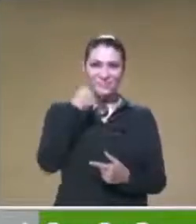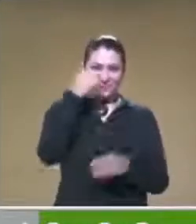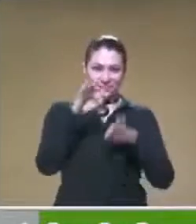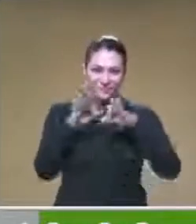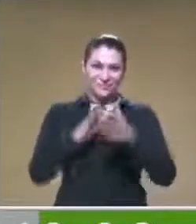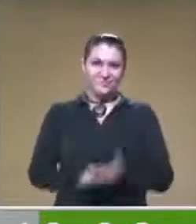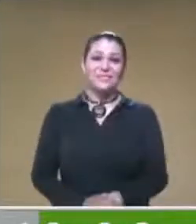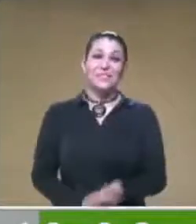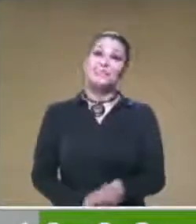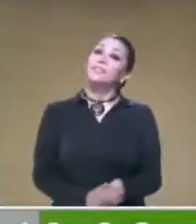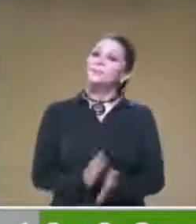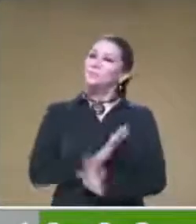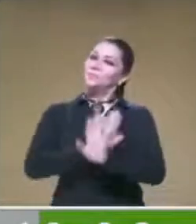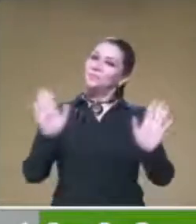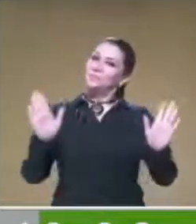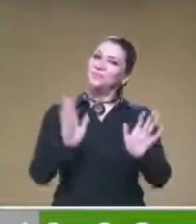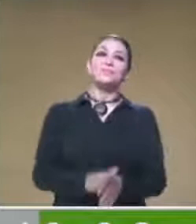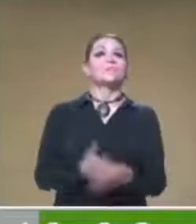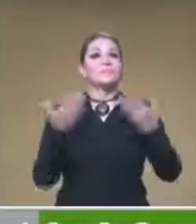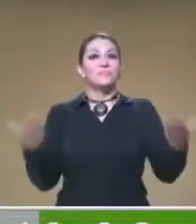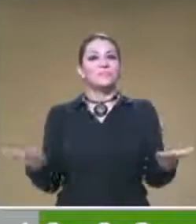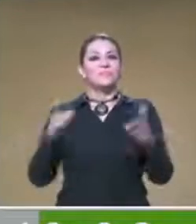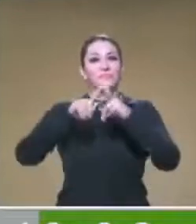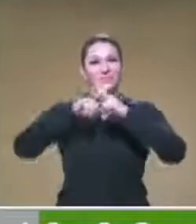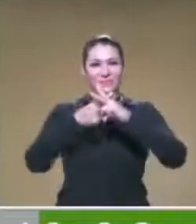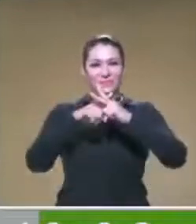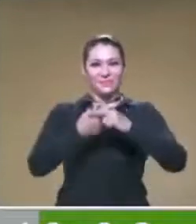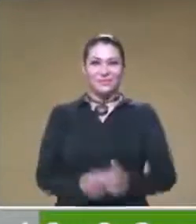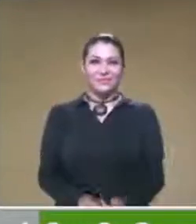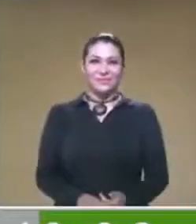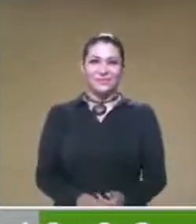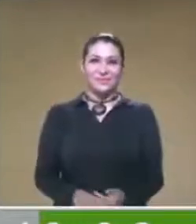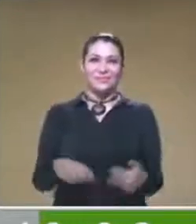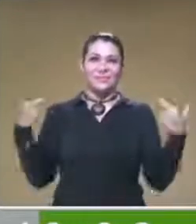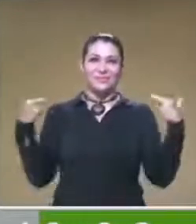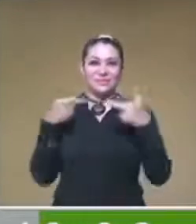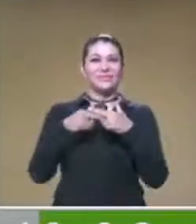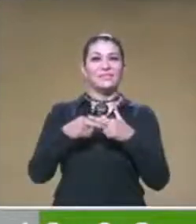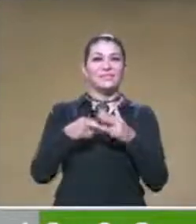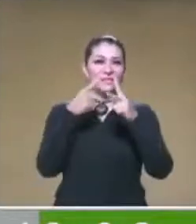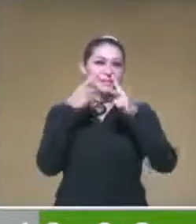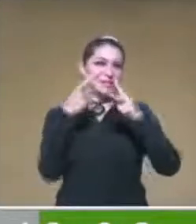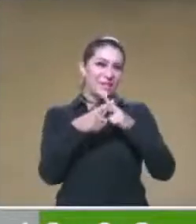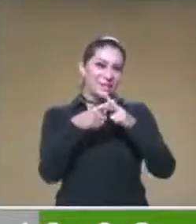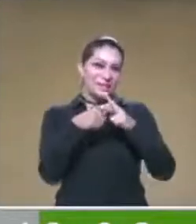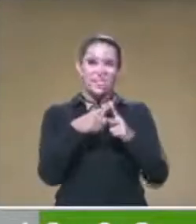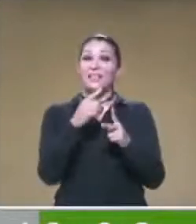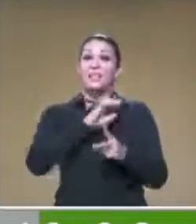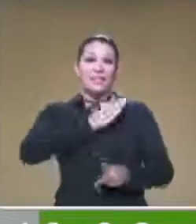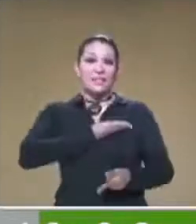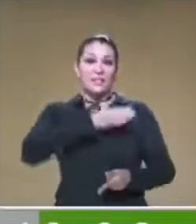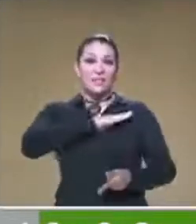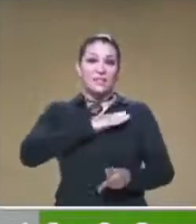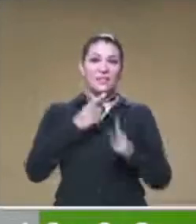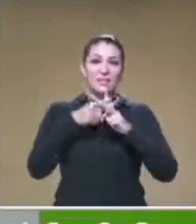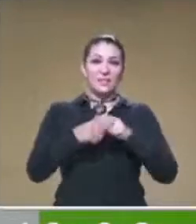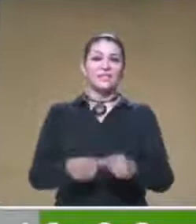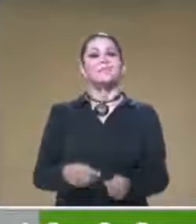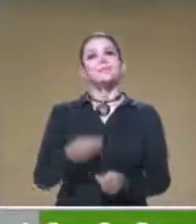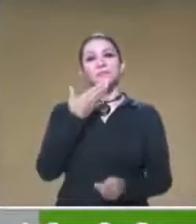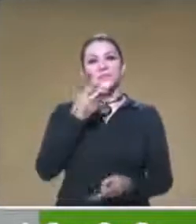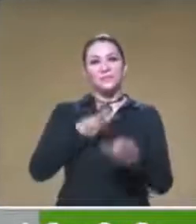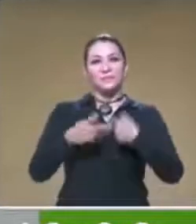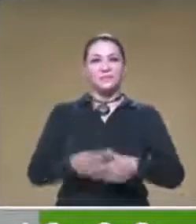parece si sin más preámbulo vamos a comenzar? Maestra Idalia, bienvenida. Gracias por estar aquí con nosotros. ¿Con qué vamos a